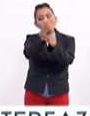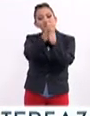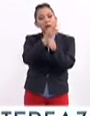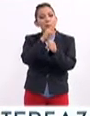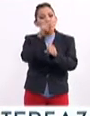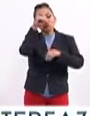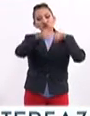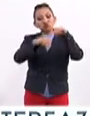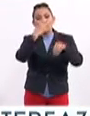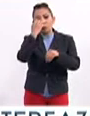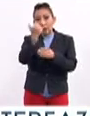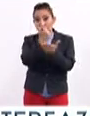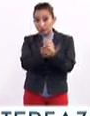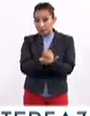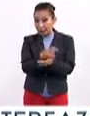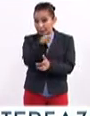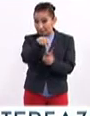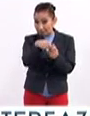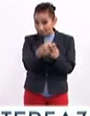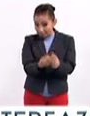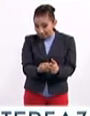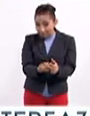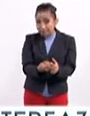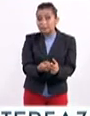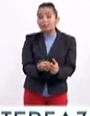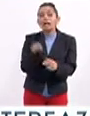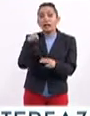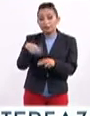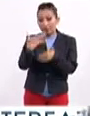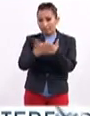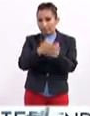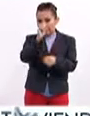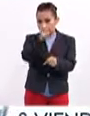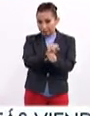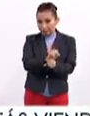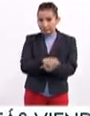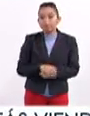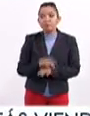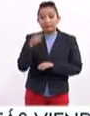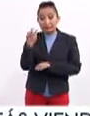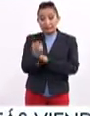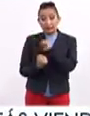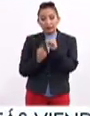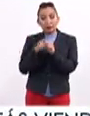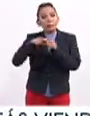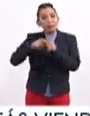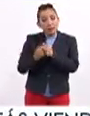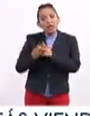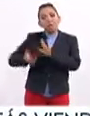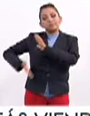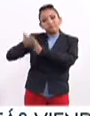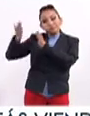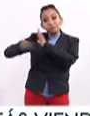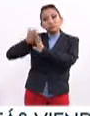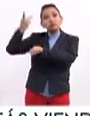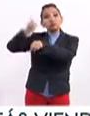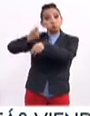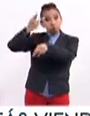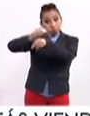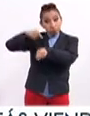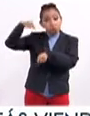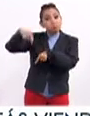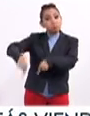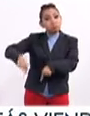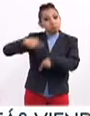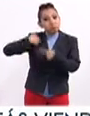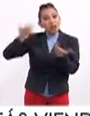las escuelas de la ciudad. Eso inicia también la próxima semana. Y este año inicia la construcción de una